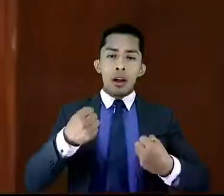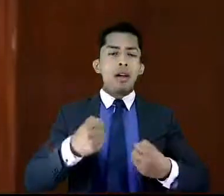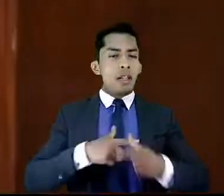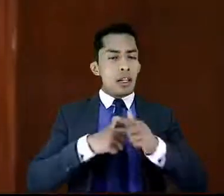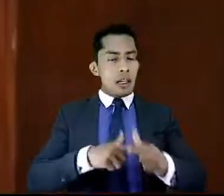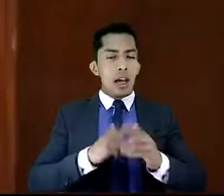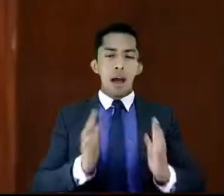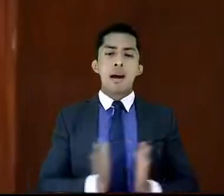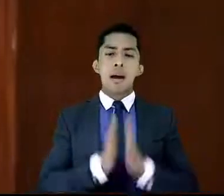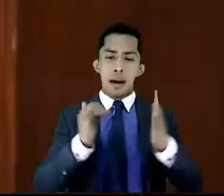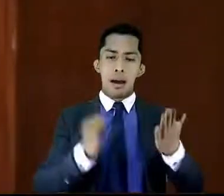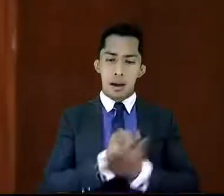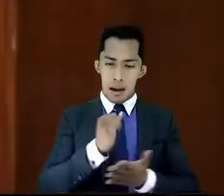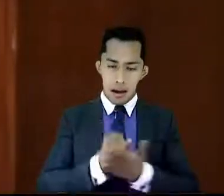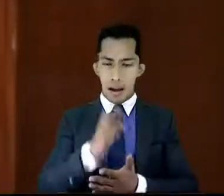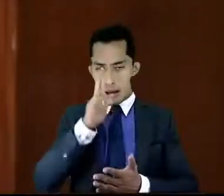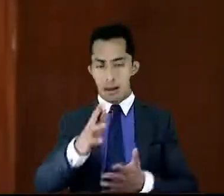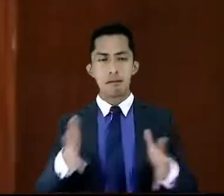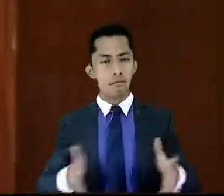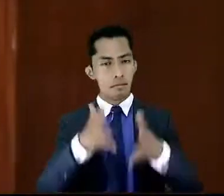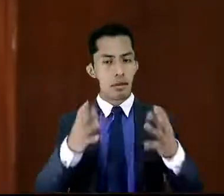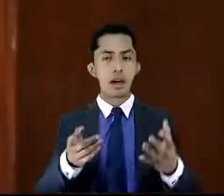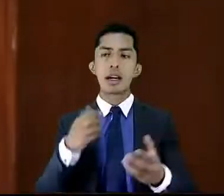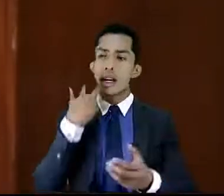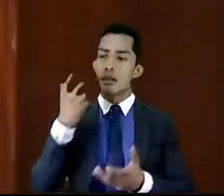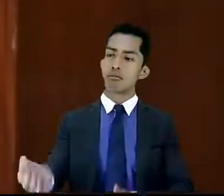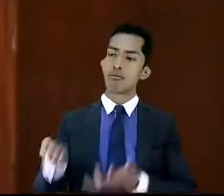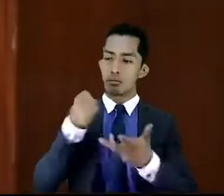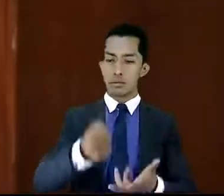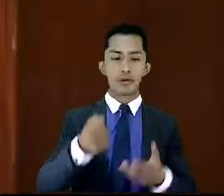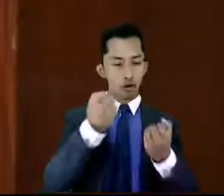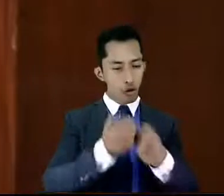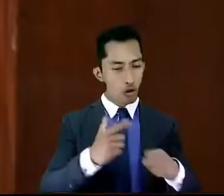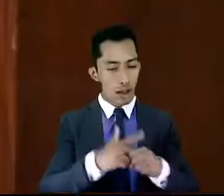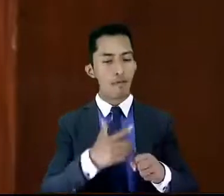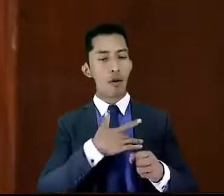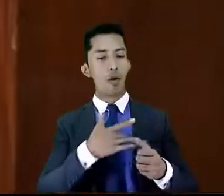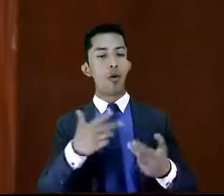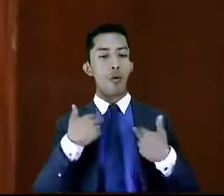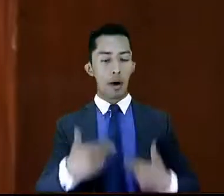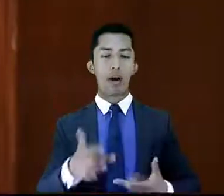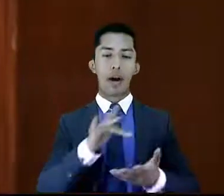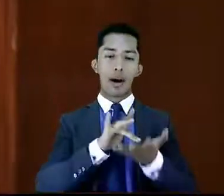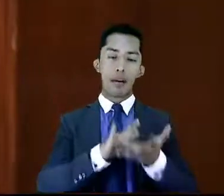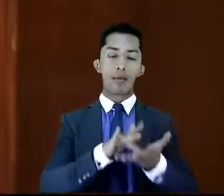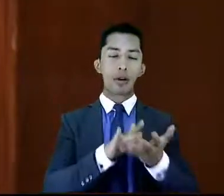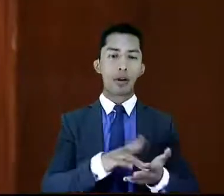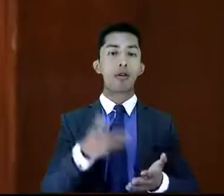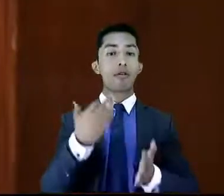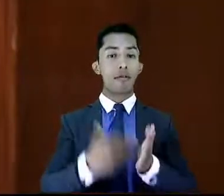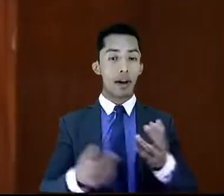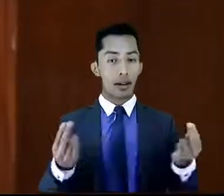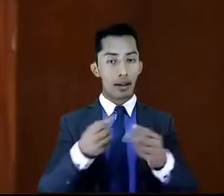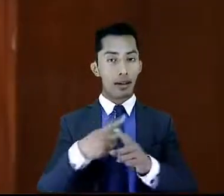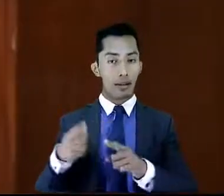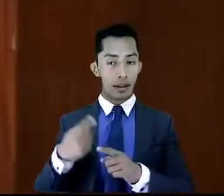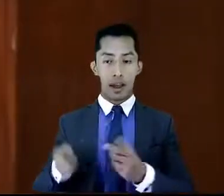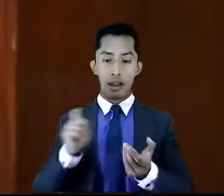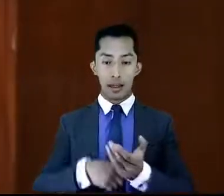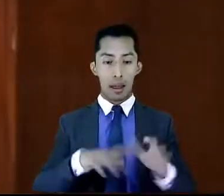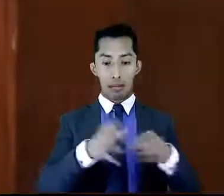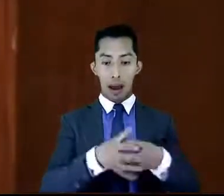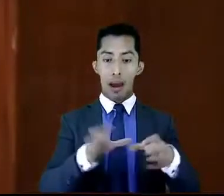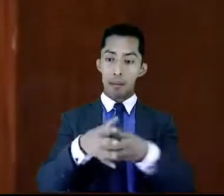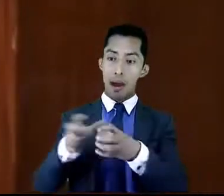un presupuesto con sentido social y humano que atienda las necesidades de los sectores más vulnerables,